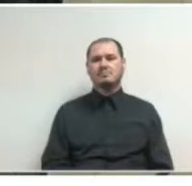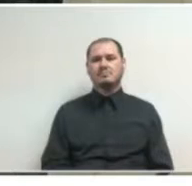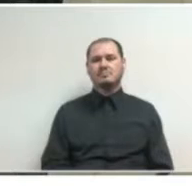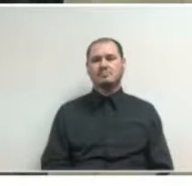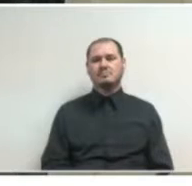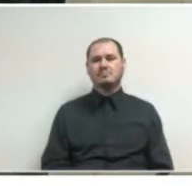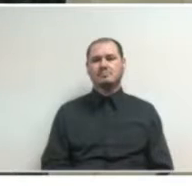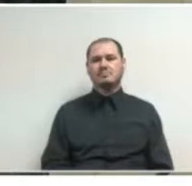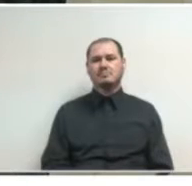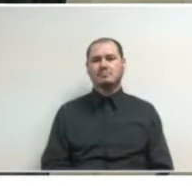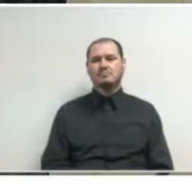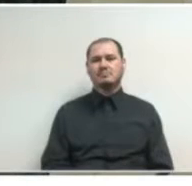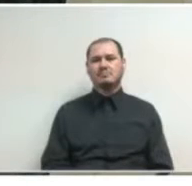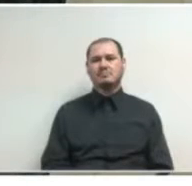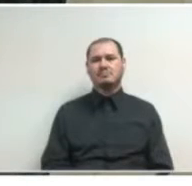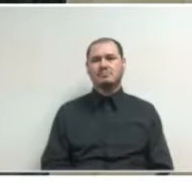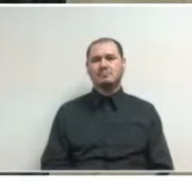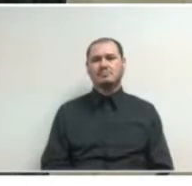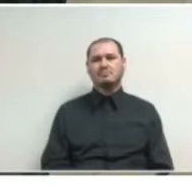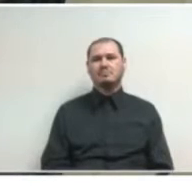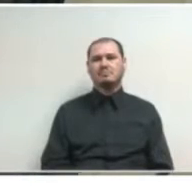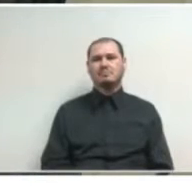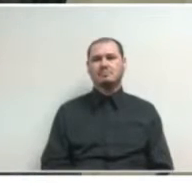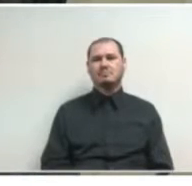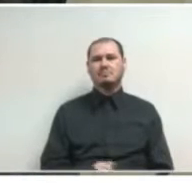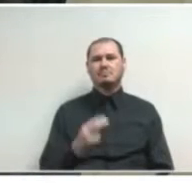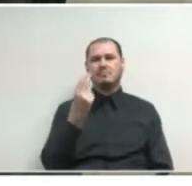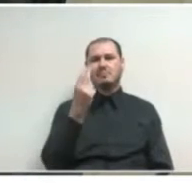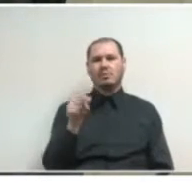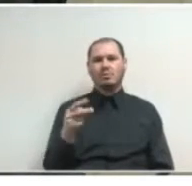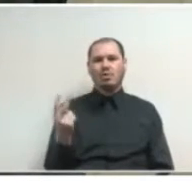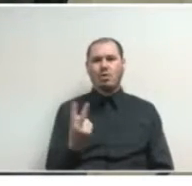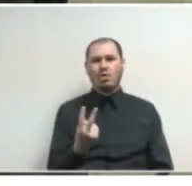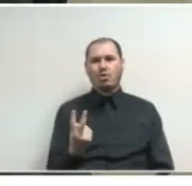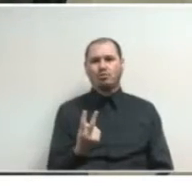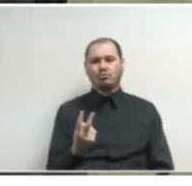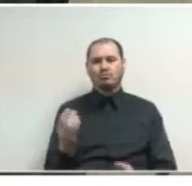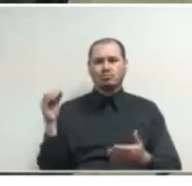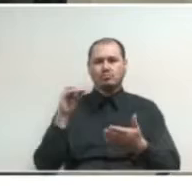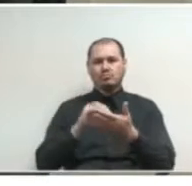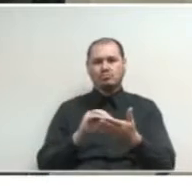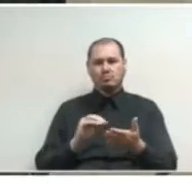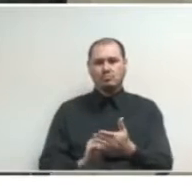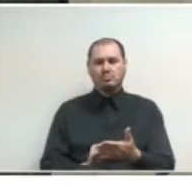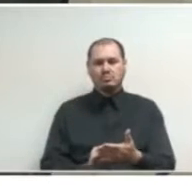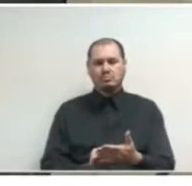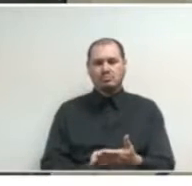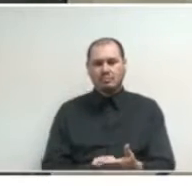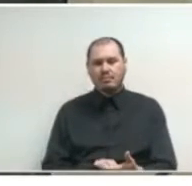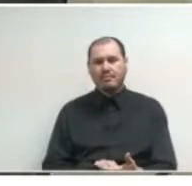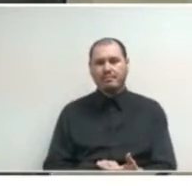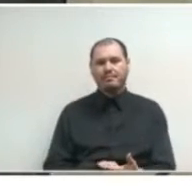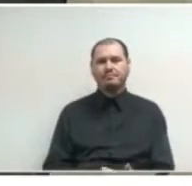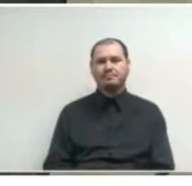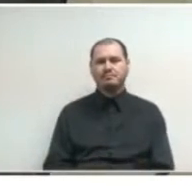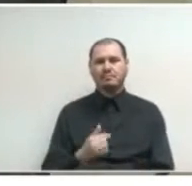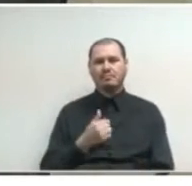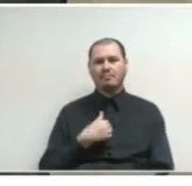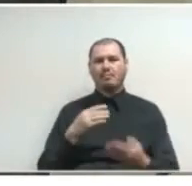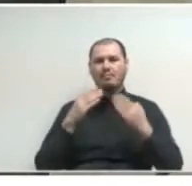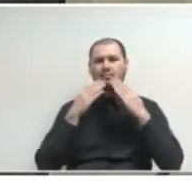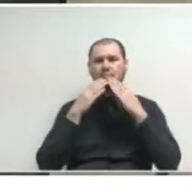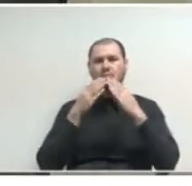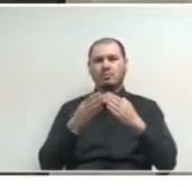Le pido permiso para tratar primero estas dos inclusiones. La pregunta es, operativamente, doctor Sosa